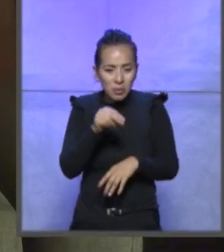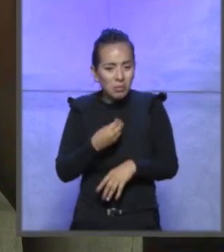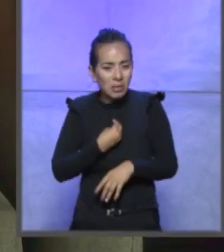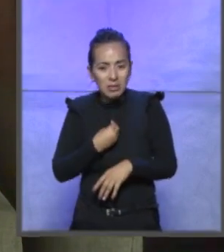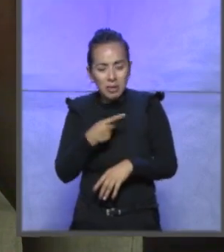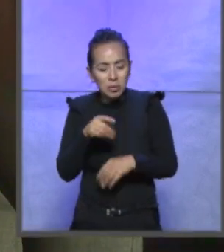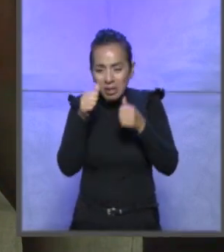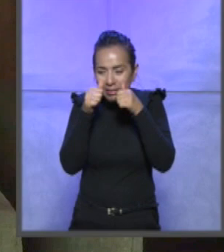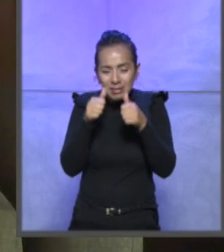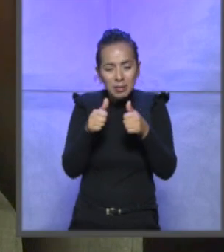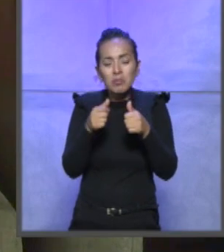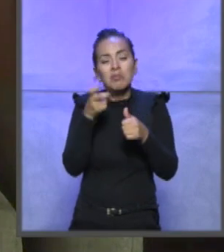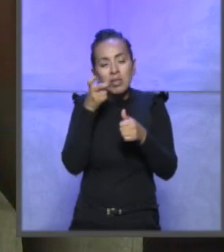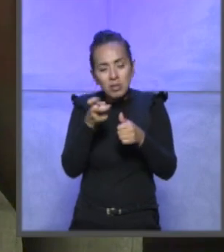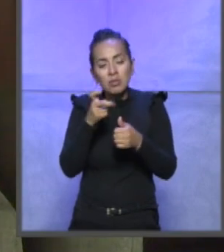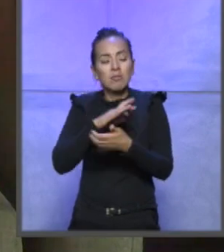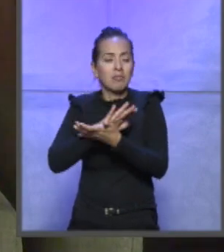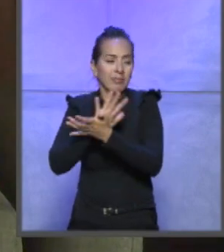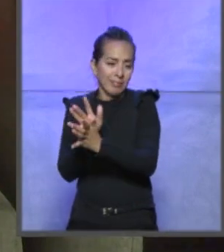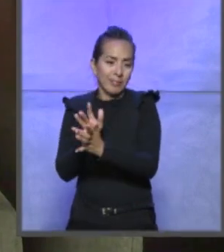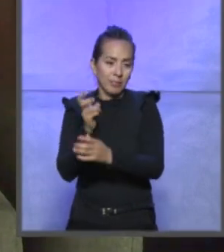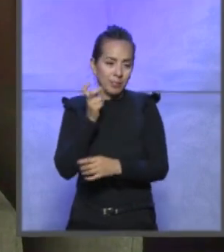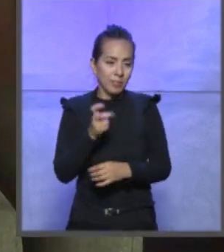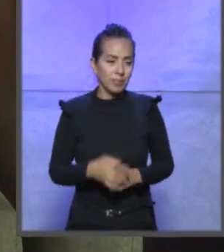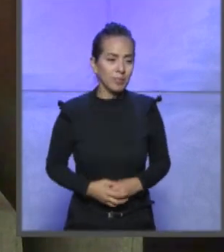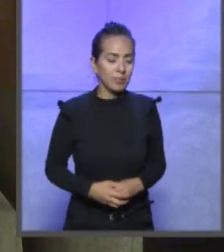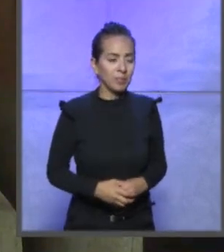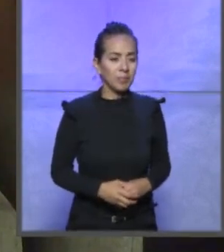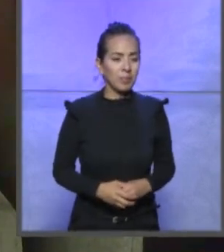nos lleva a cometer la discriminación.